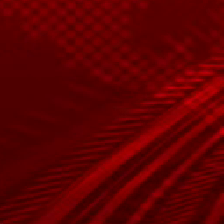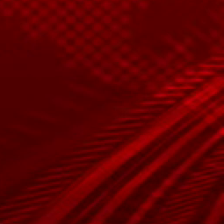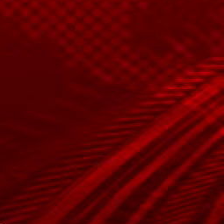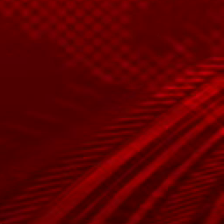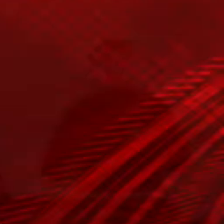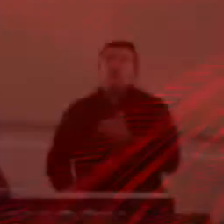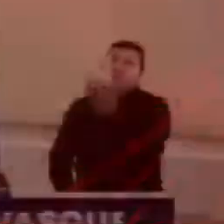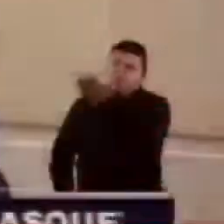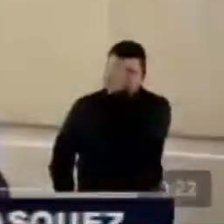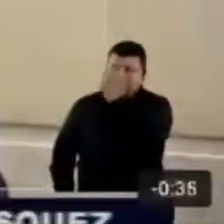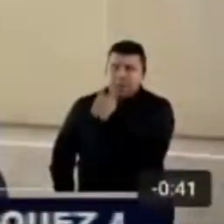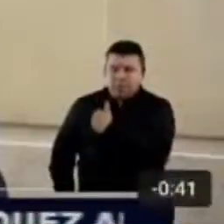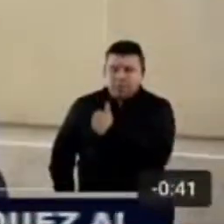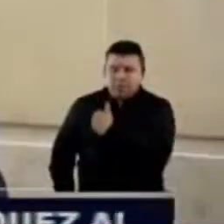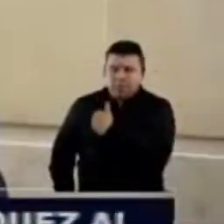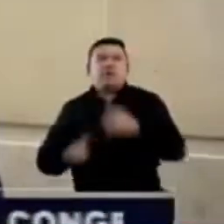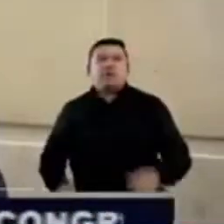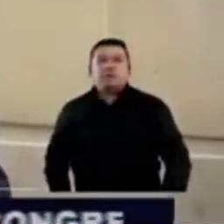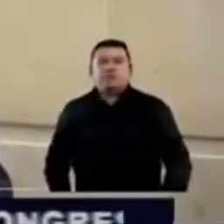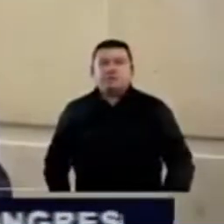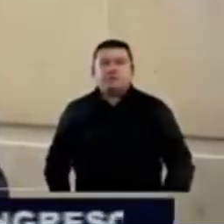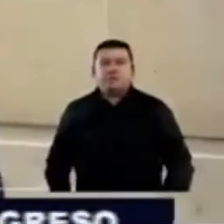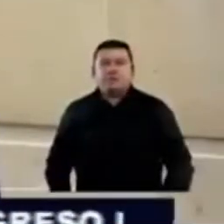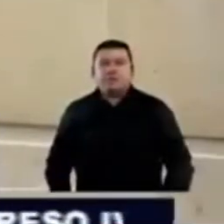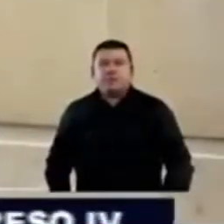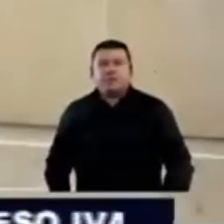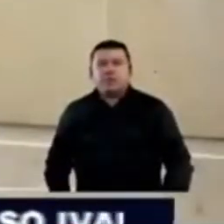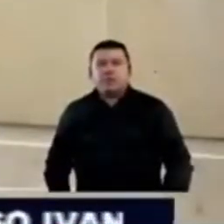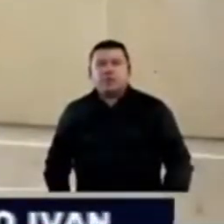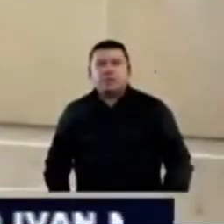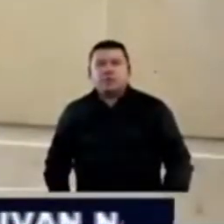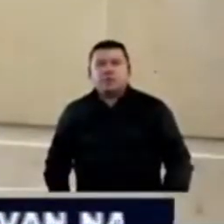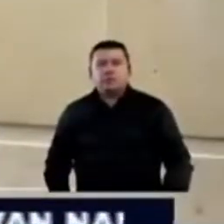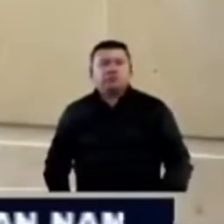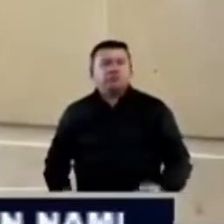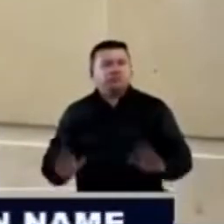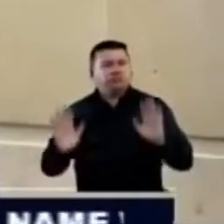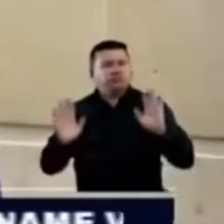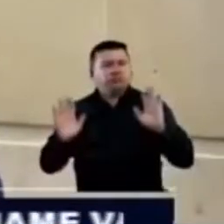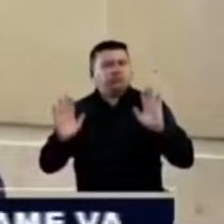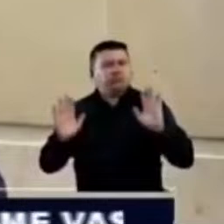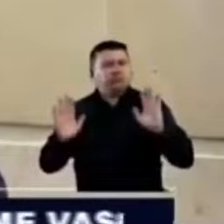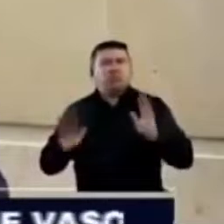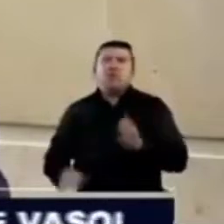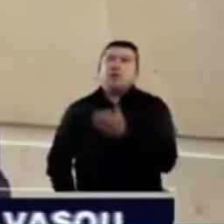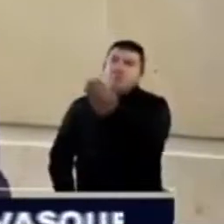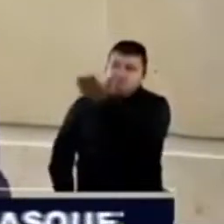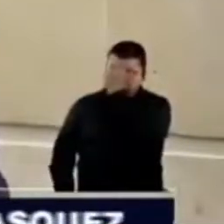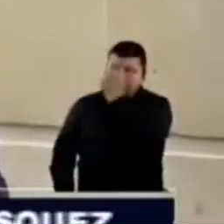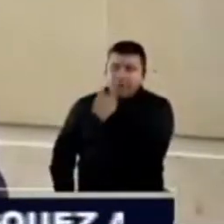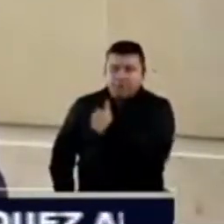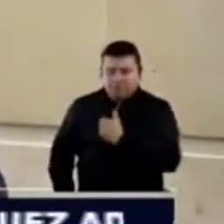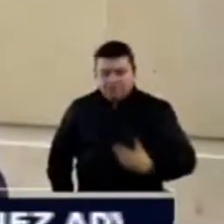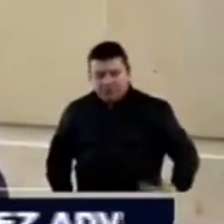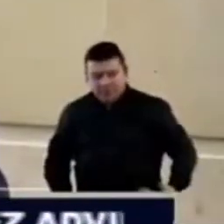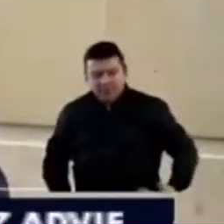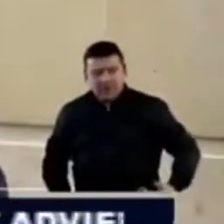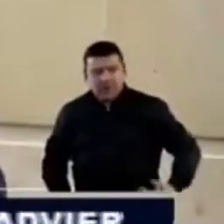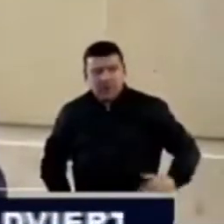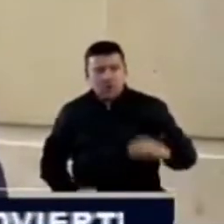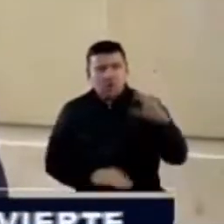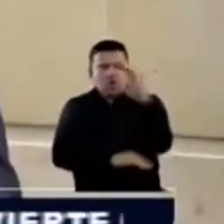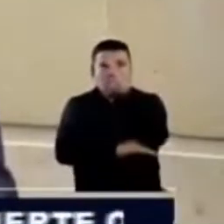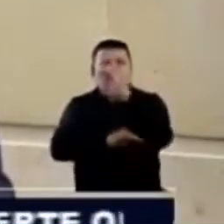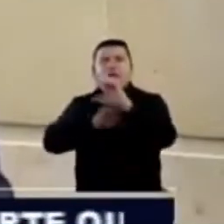Traiga aquí señor presidente,